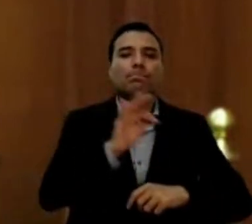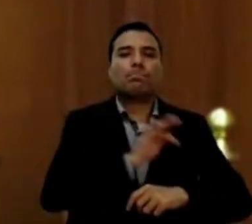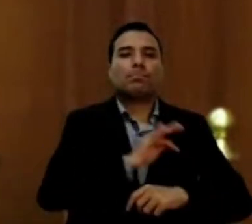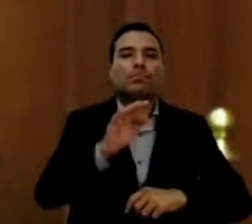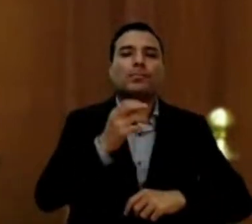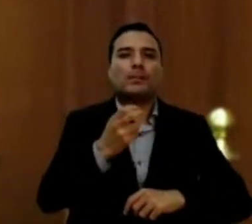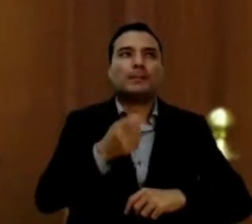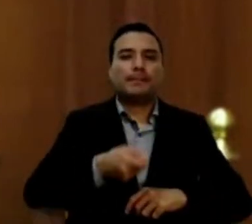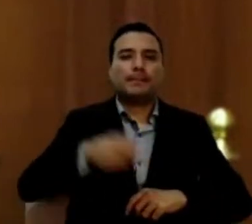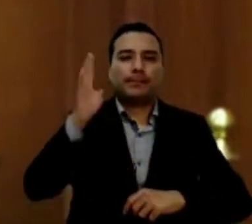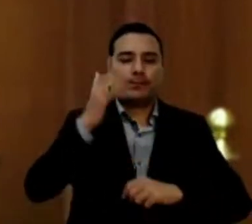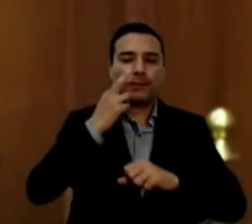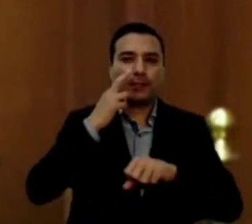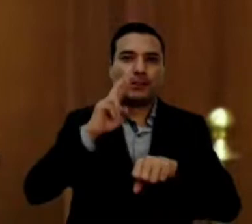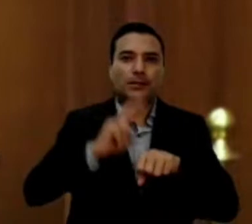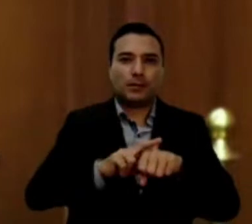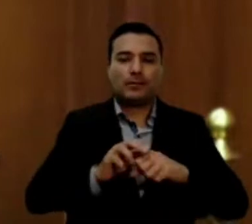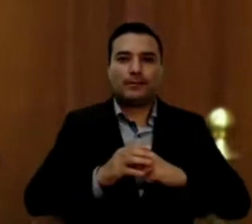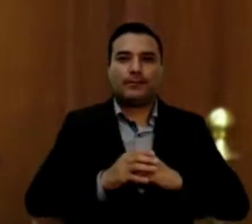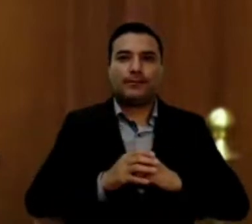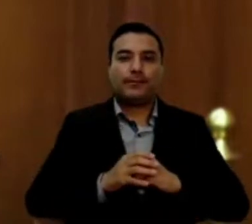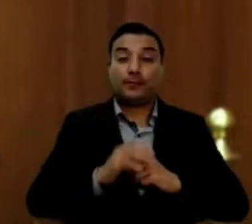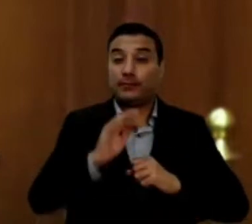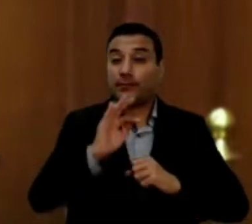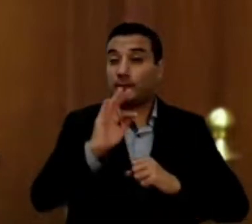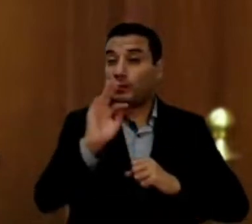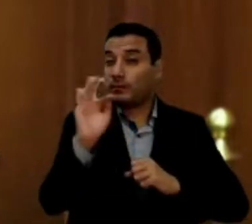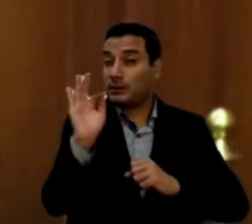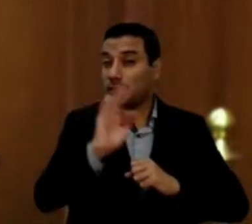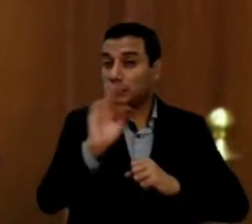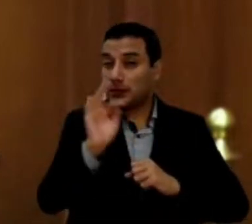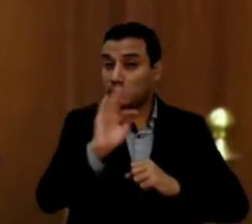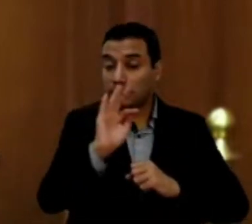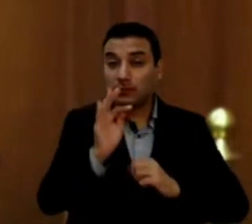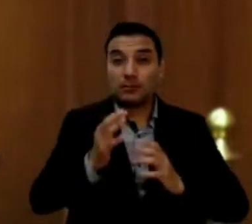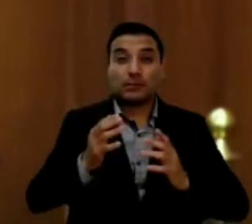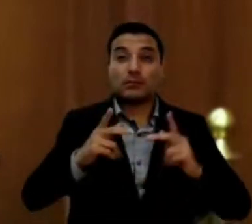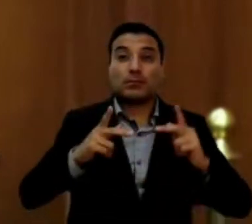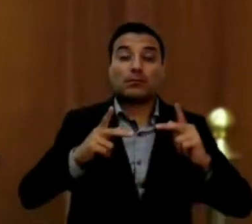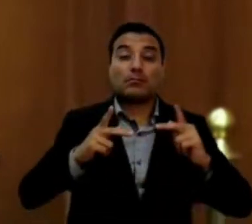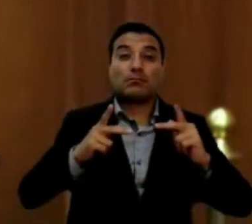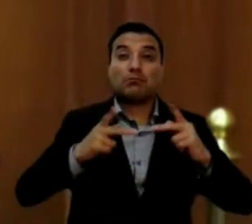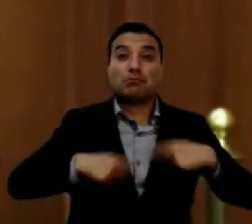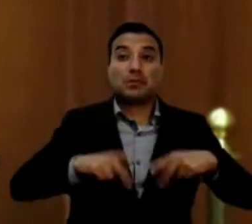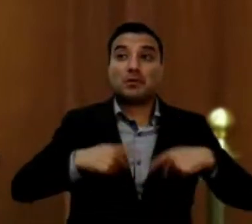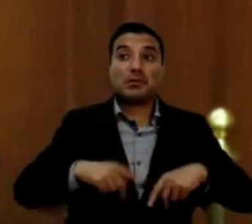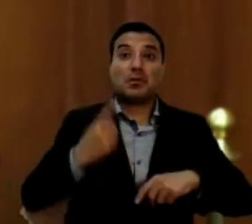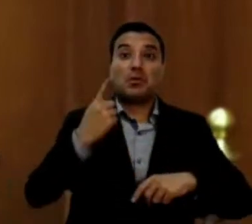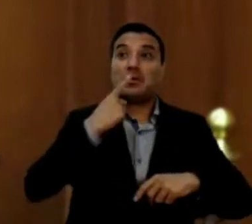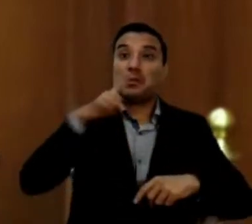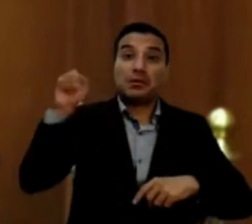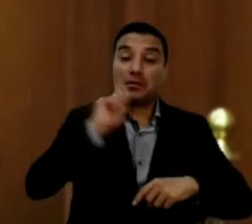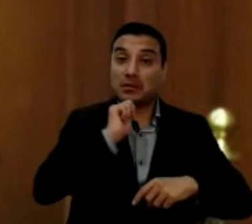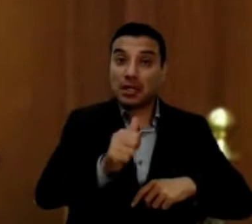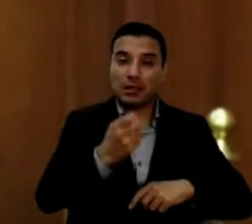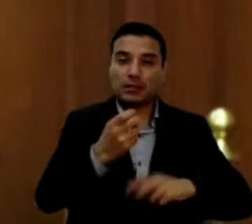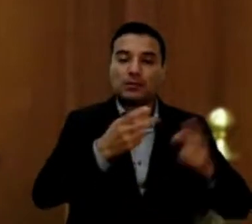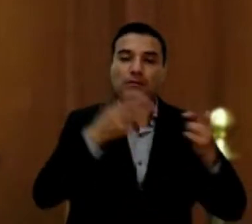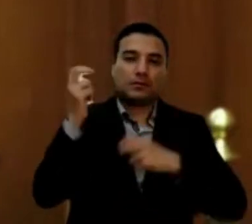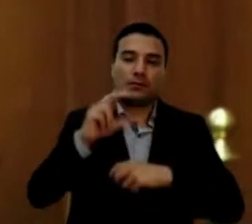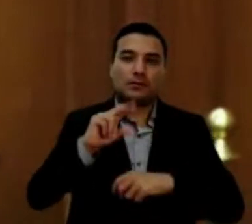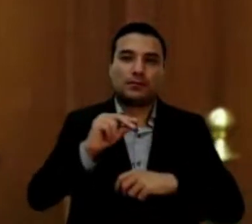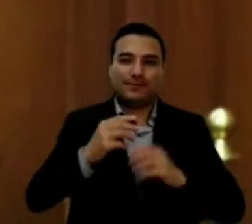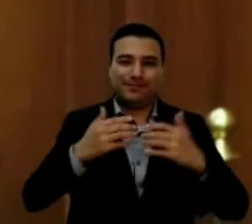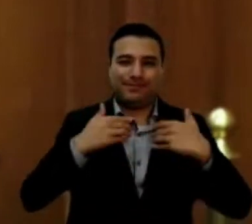él, y el imputado no acredite la adquisición lícita del mismo. Como se advierte en el precepto que antecede,